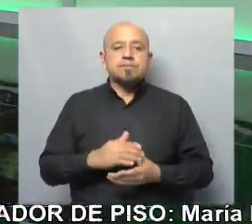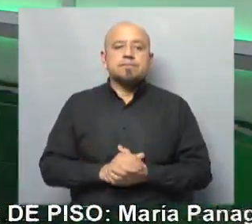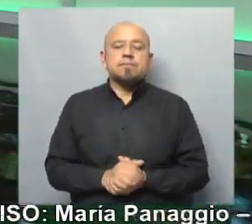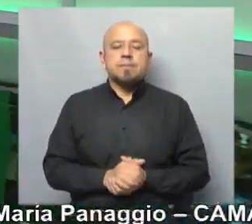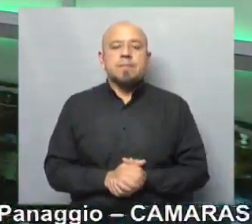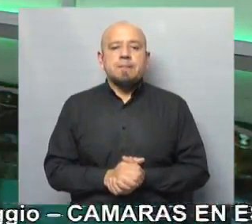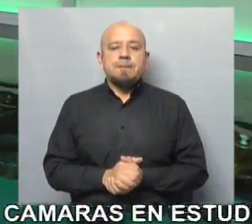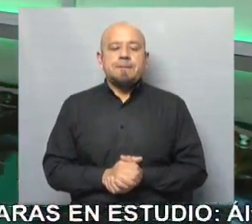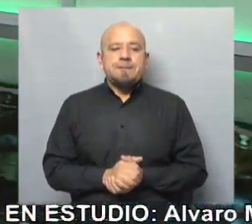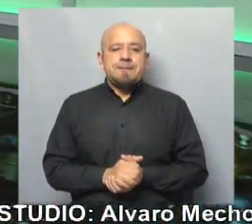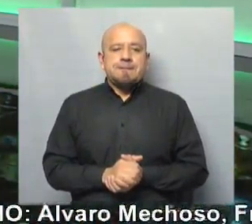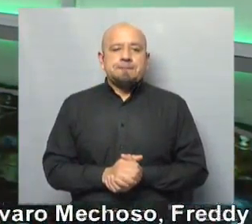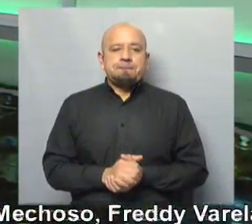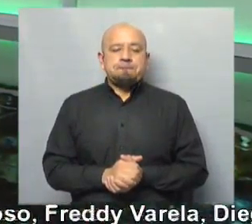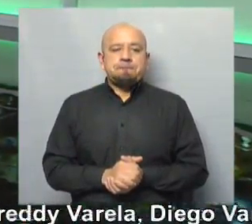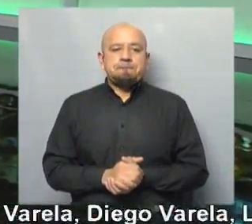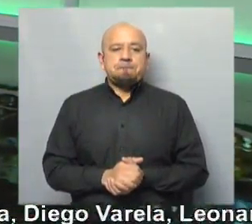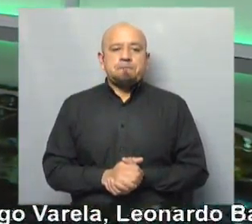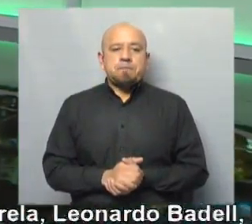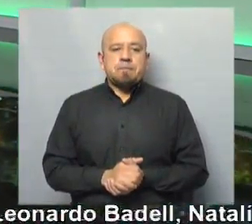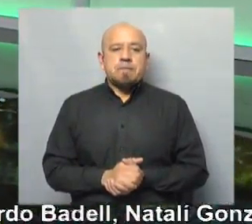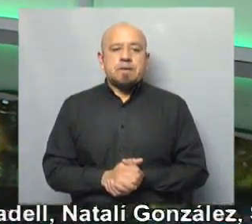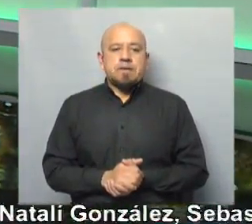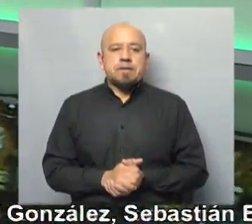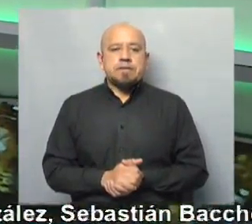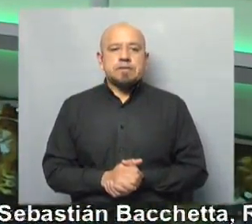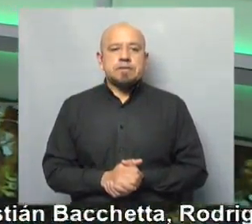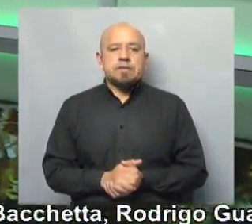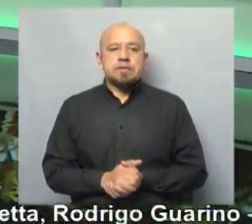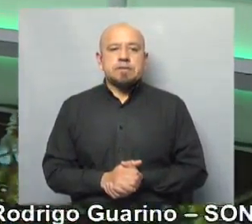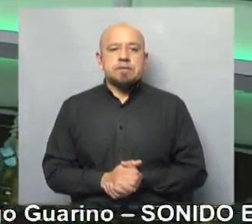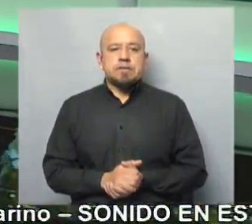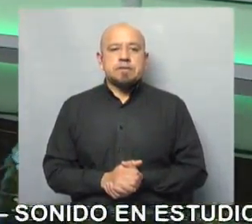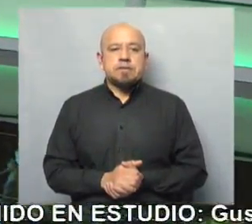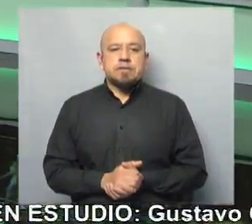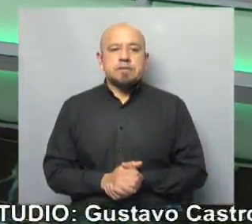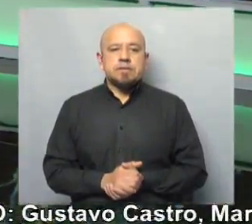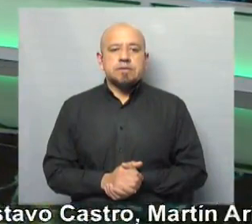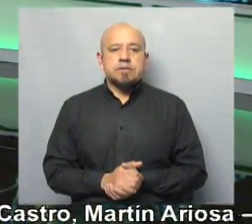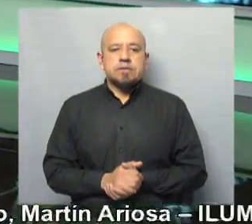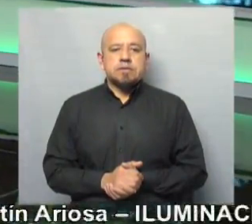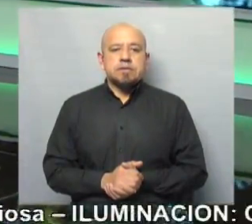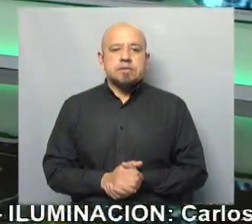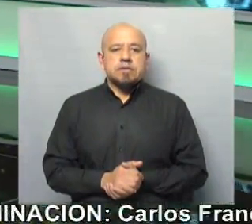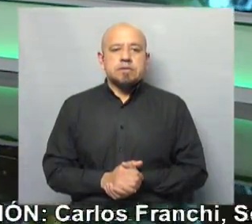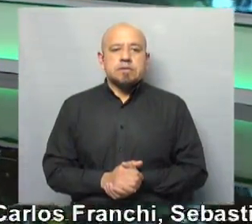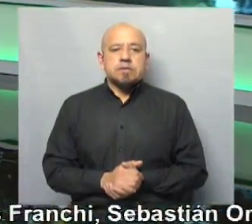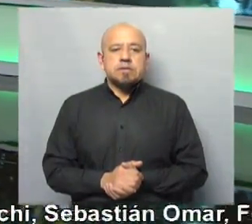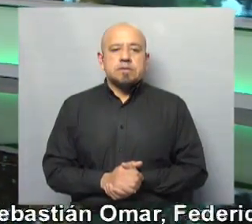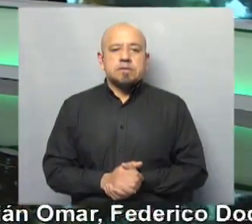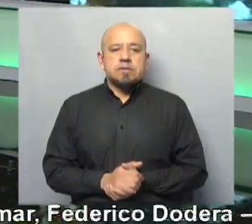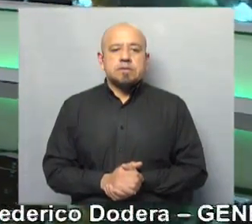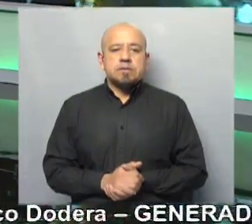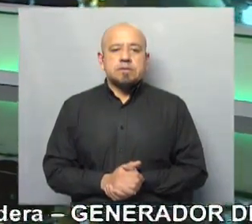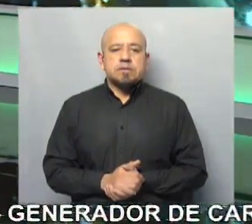y como lo anunciamos ayer no es el mejor pronóstico el que plantea y número para mañana en un ratito comenzará